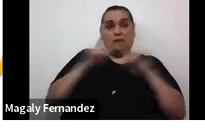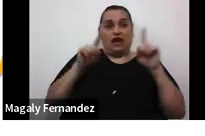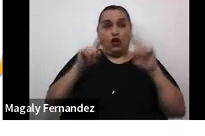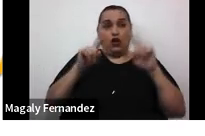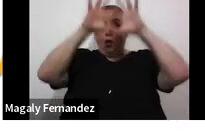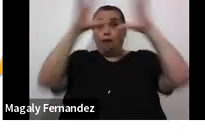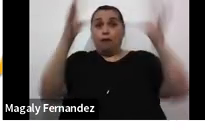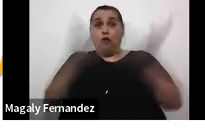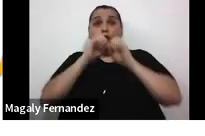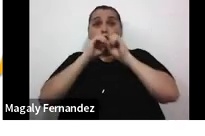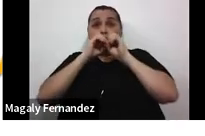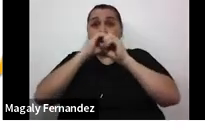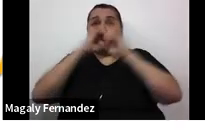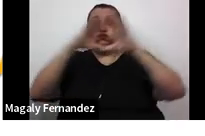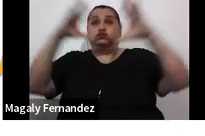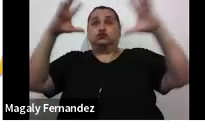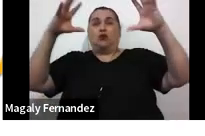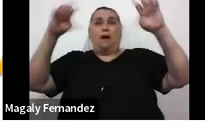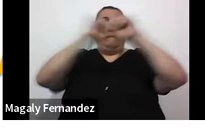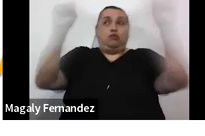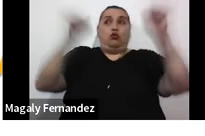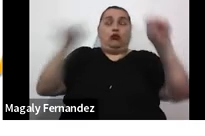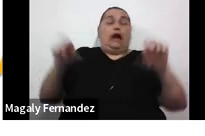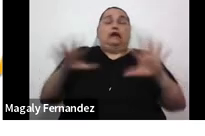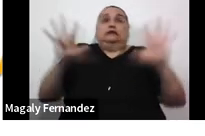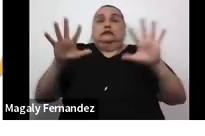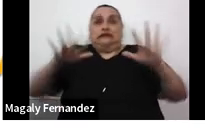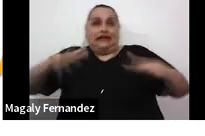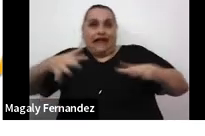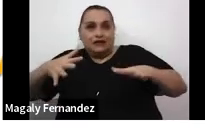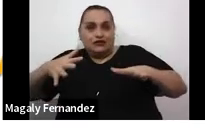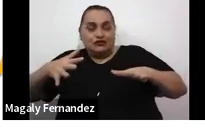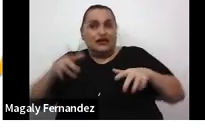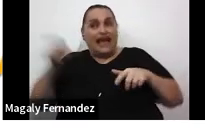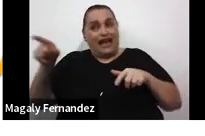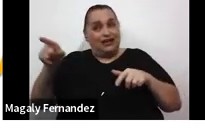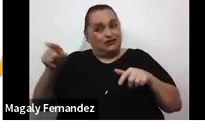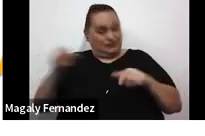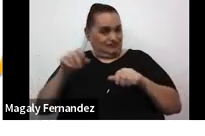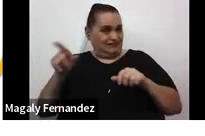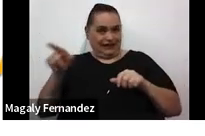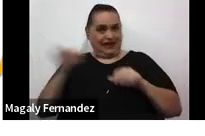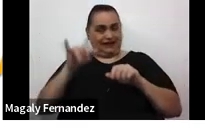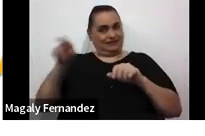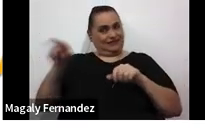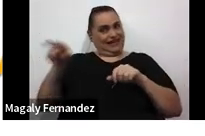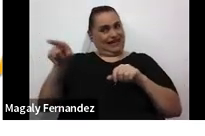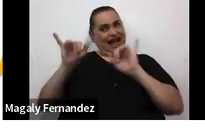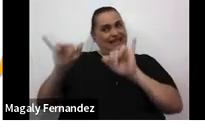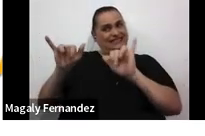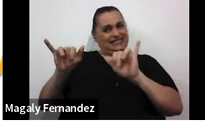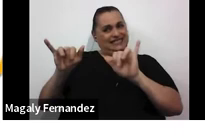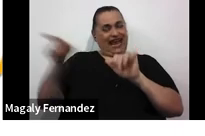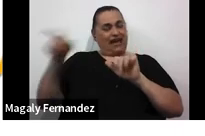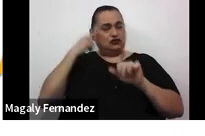si se extraña un globo a la persona le altera los nervios esto porque ellos están como con los cables pelados